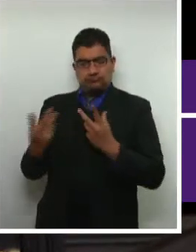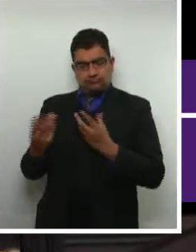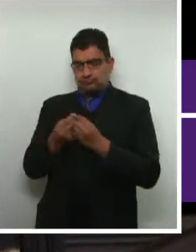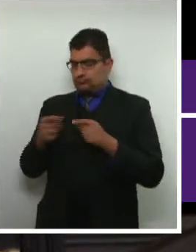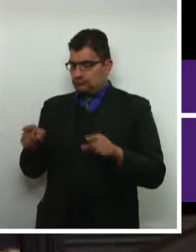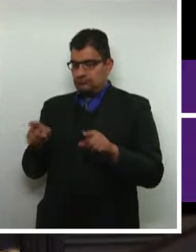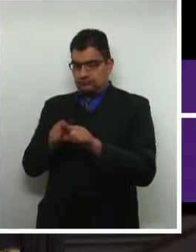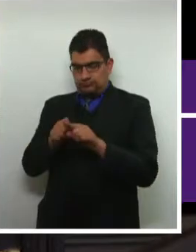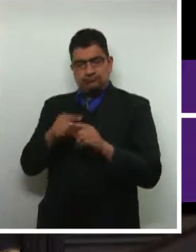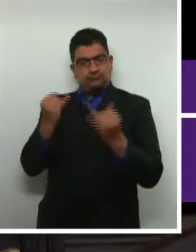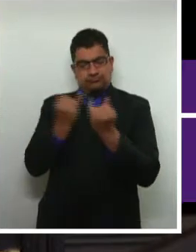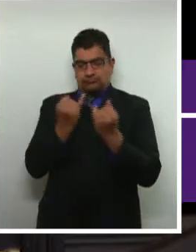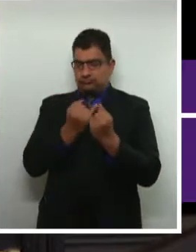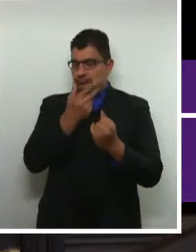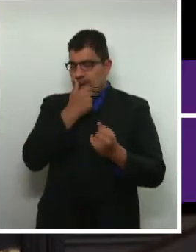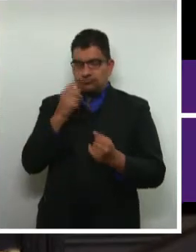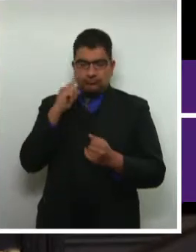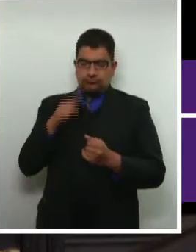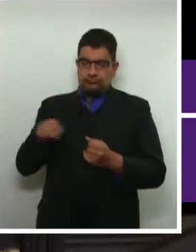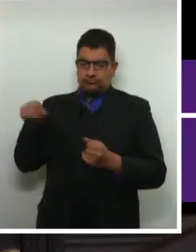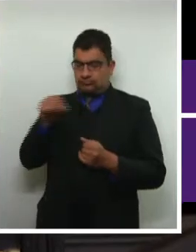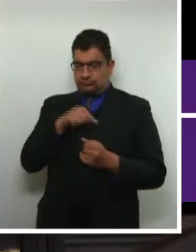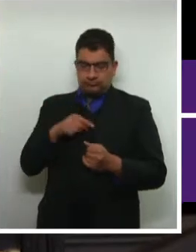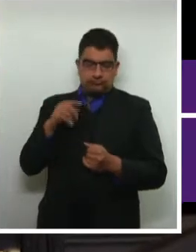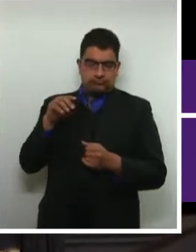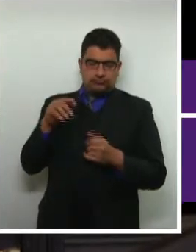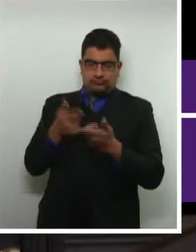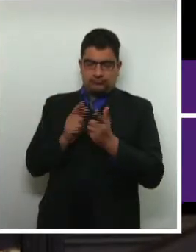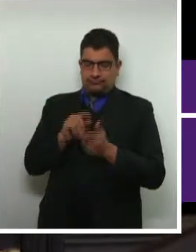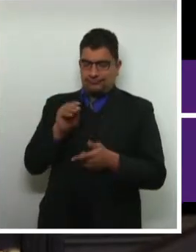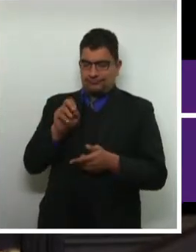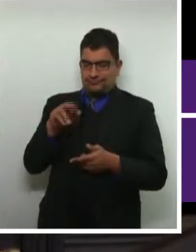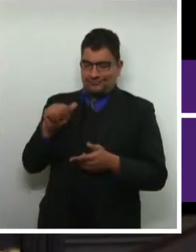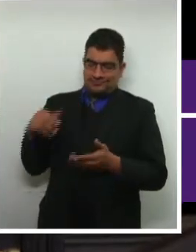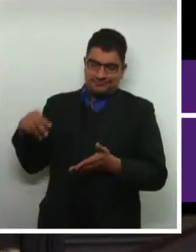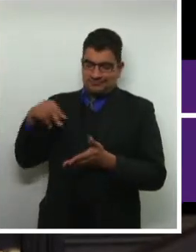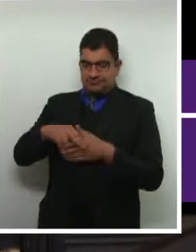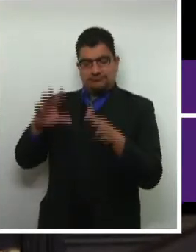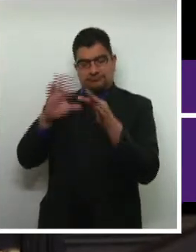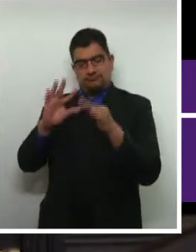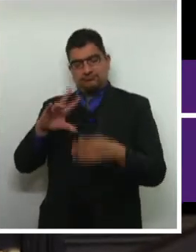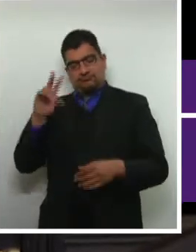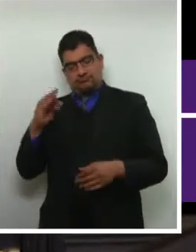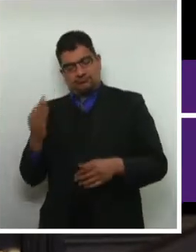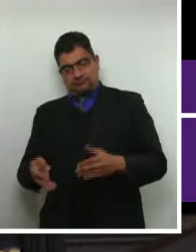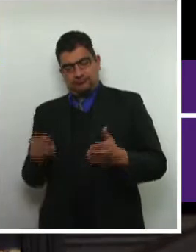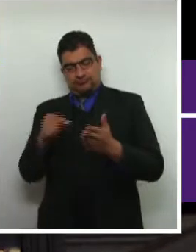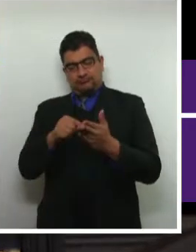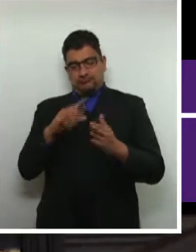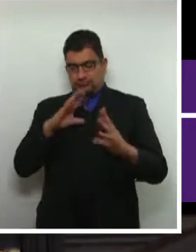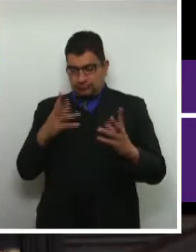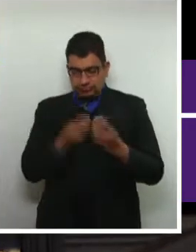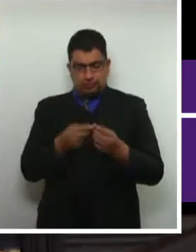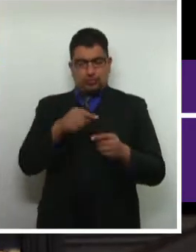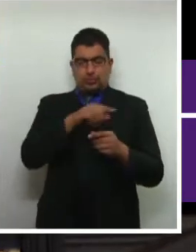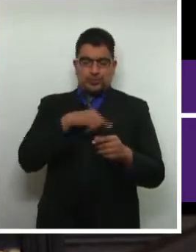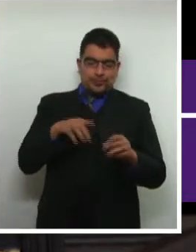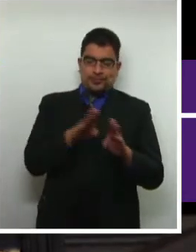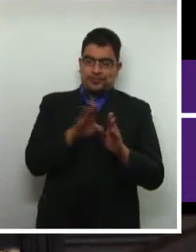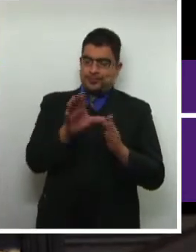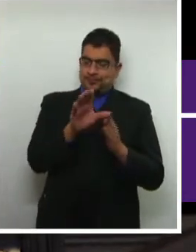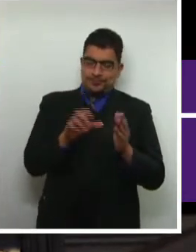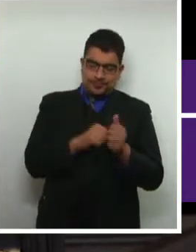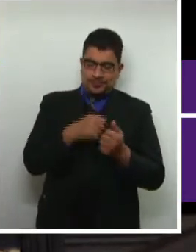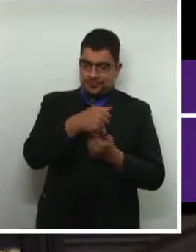mis compañeras y compañeros de Morena cuando argumentaron en contra de este Consejo Económico,